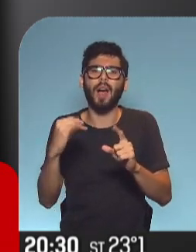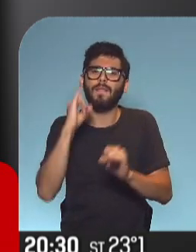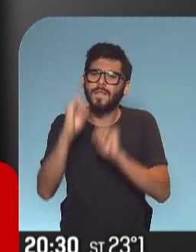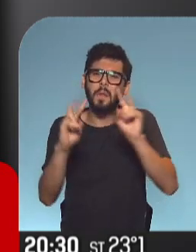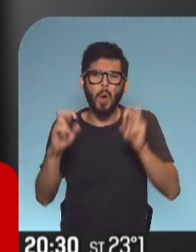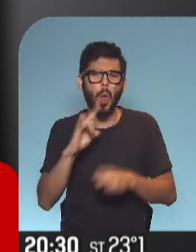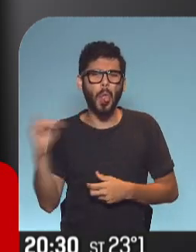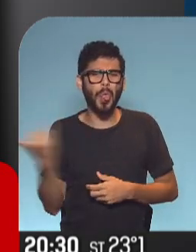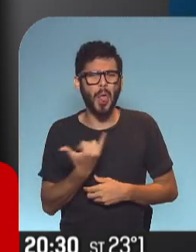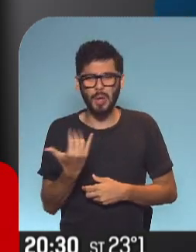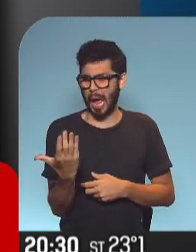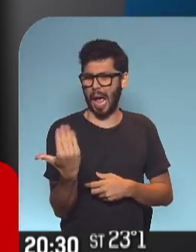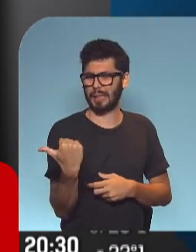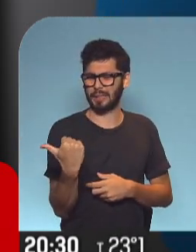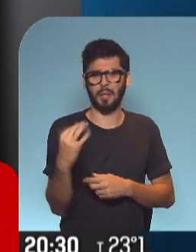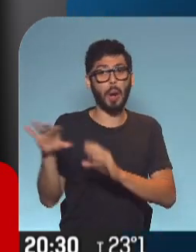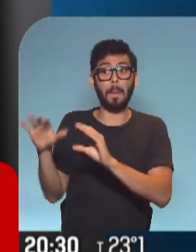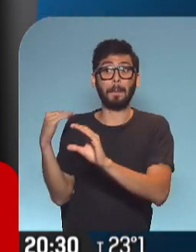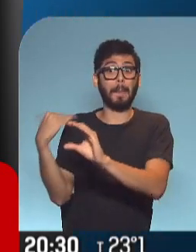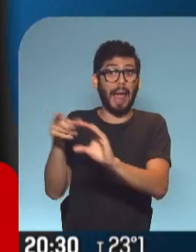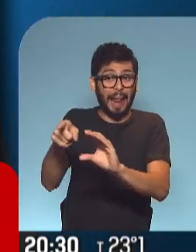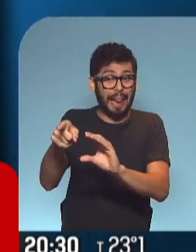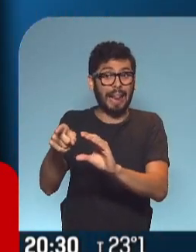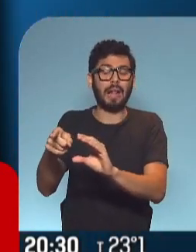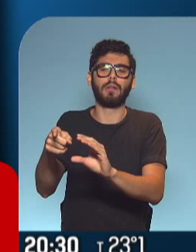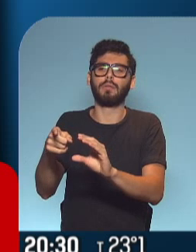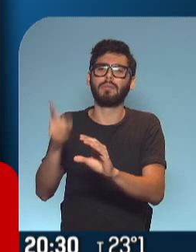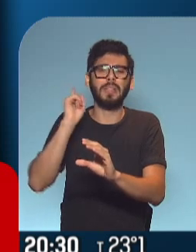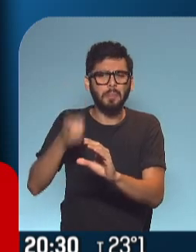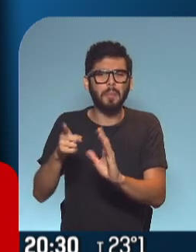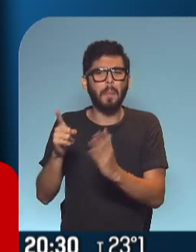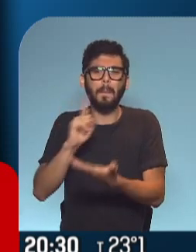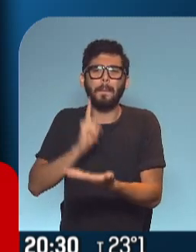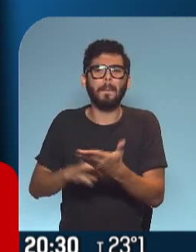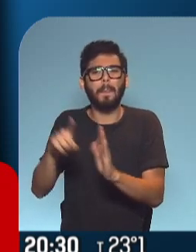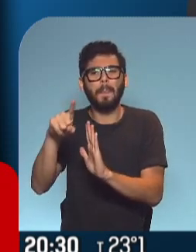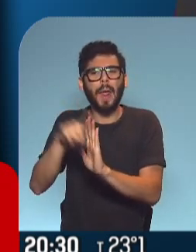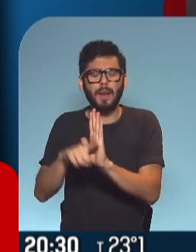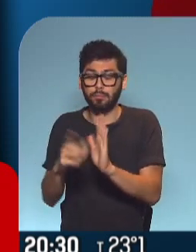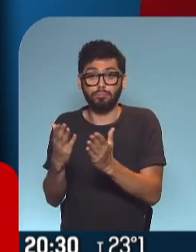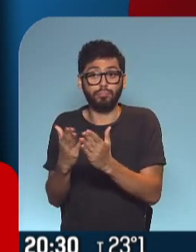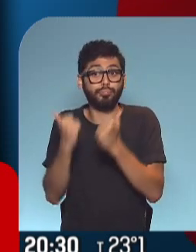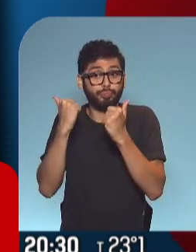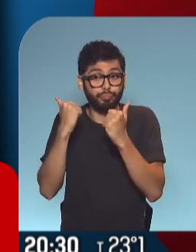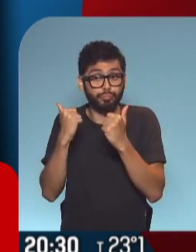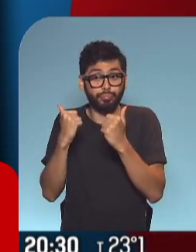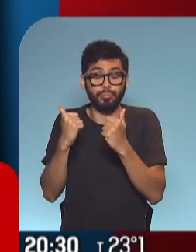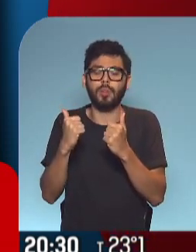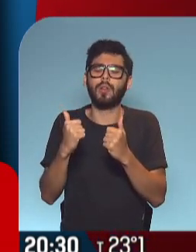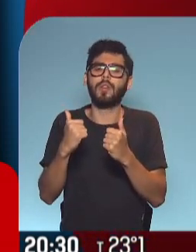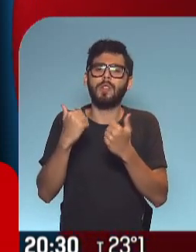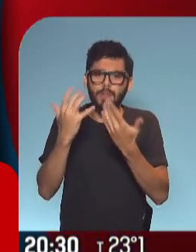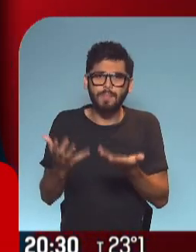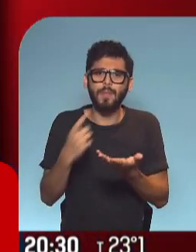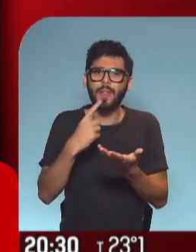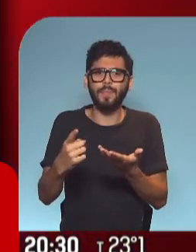denuncia recibida en el día de ayer por correo electrónico como así también de las medidas que se adoptaron inmediatamente al respecto en el día de la fecha se ha